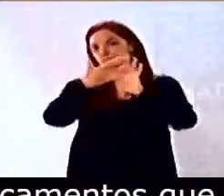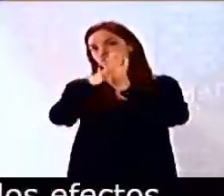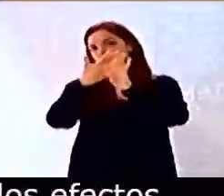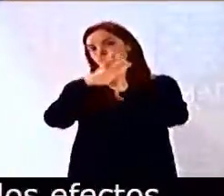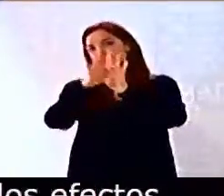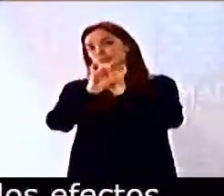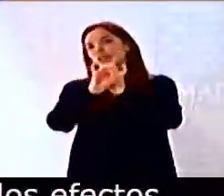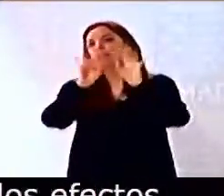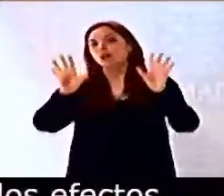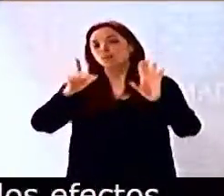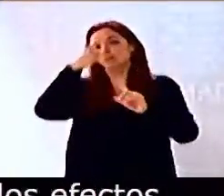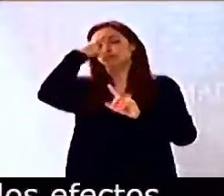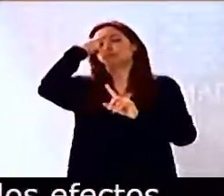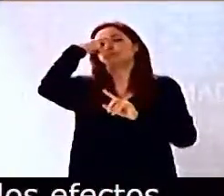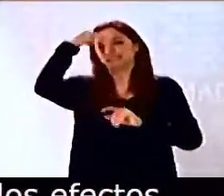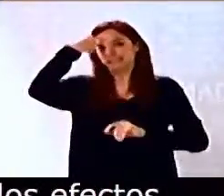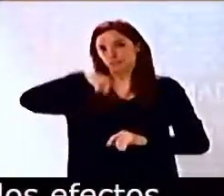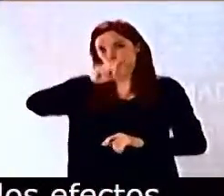se lo estudie la gente.